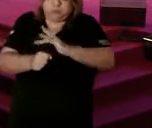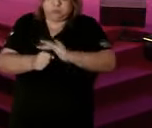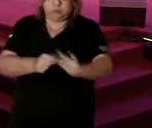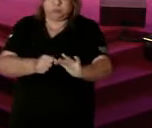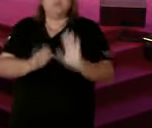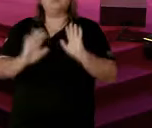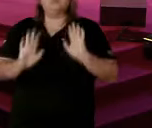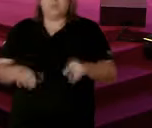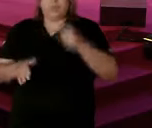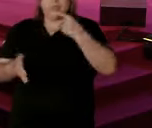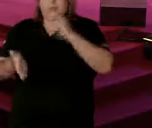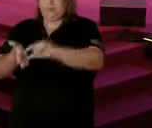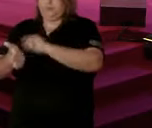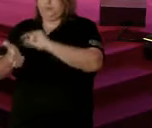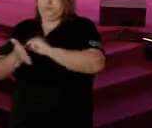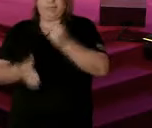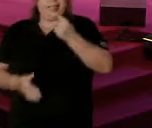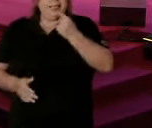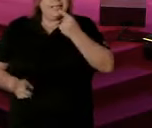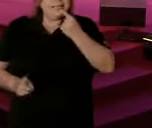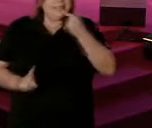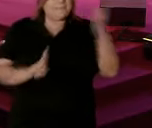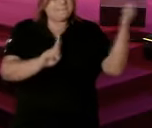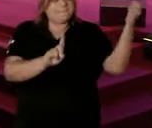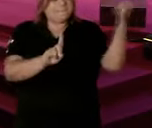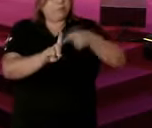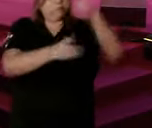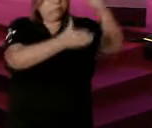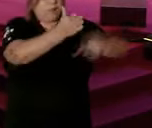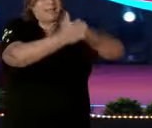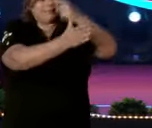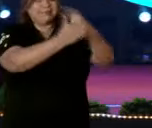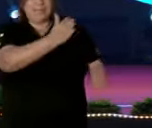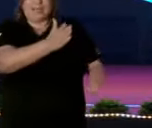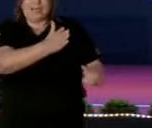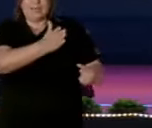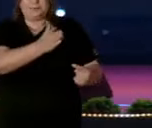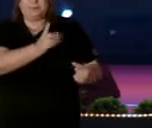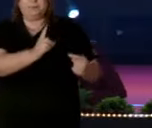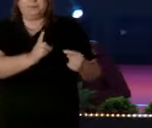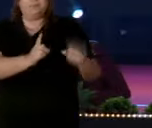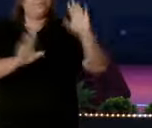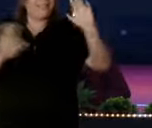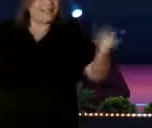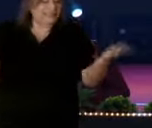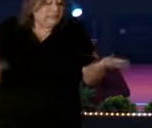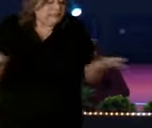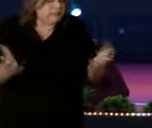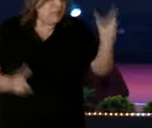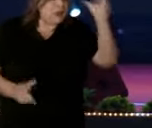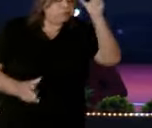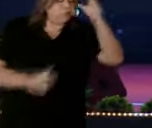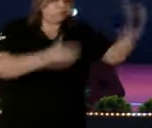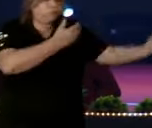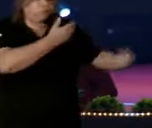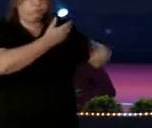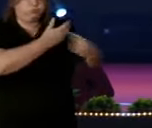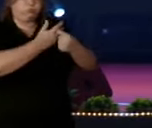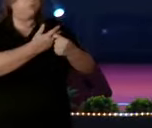11. Reprenderé también por vosotros al devorador y